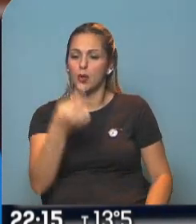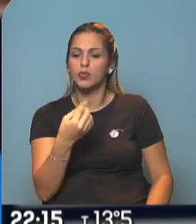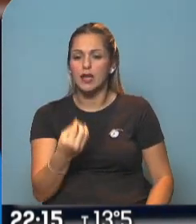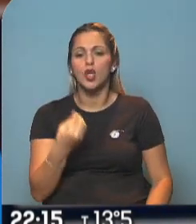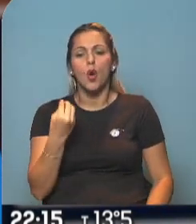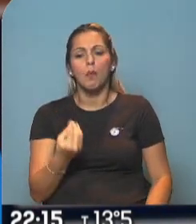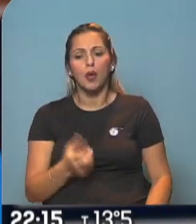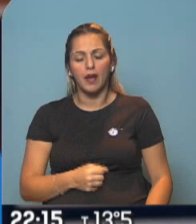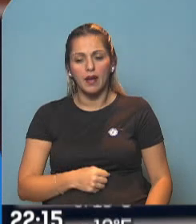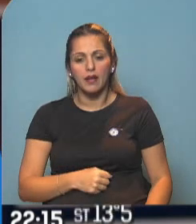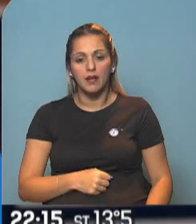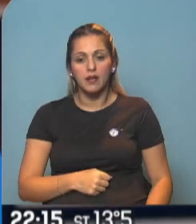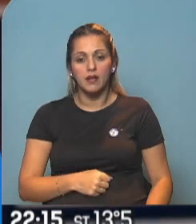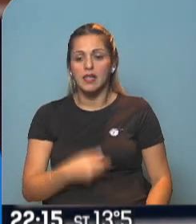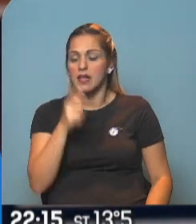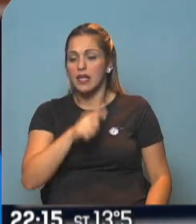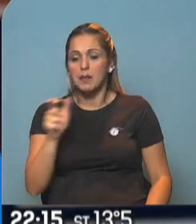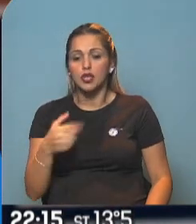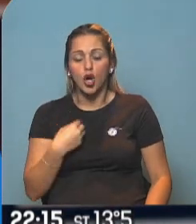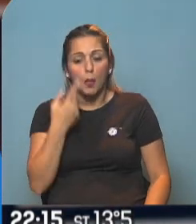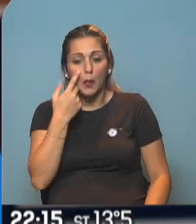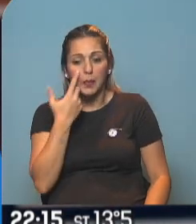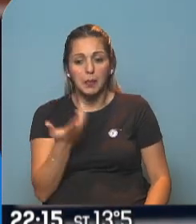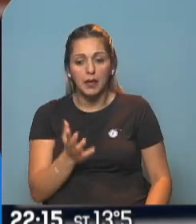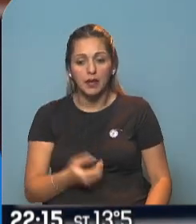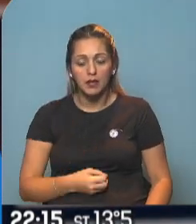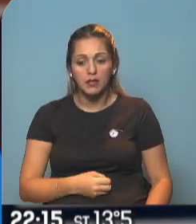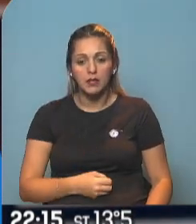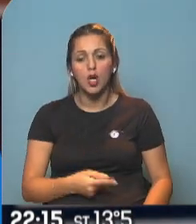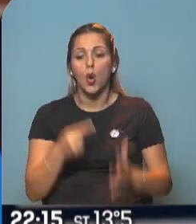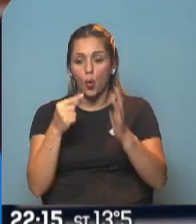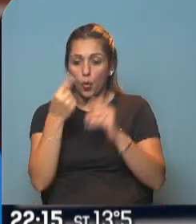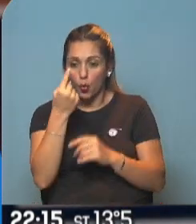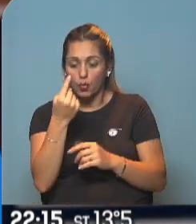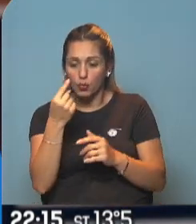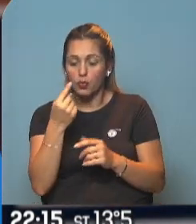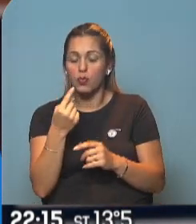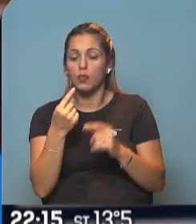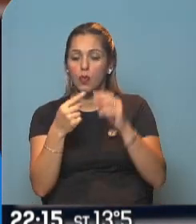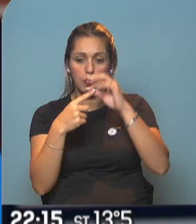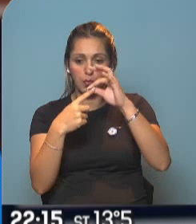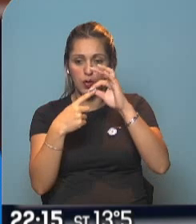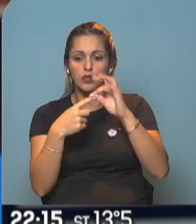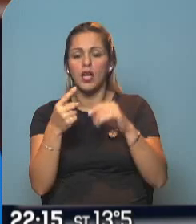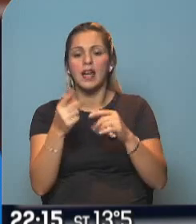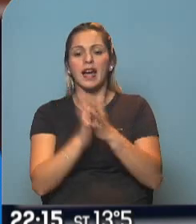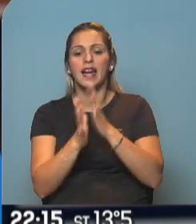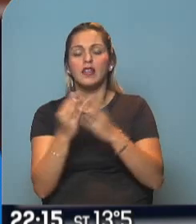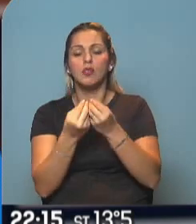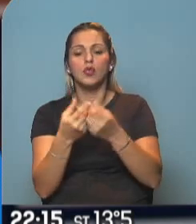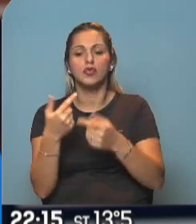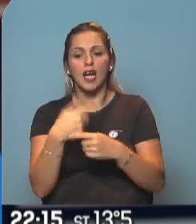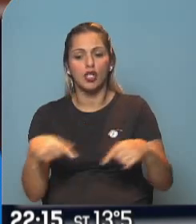qué sobrevive la gente, cómo sobrevivir en ese marco. Entonces, un punto es ese, la gratuidad de muchas cosas que hace que se